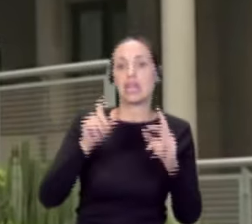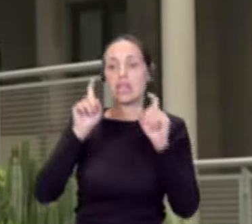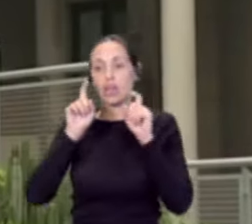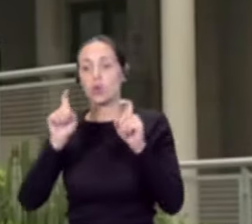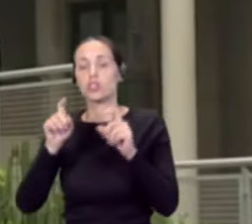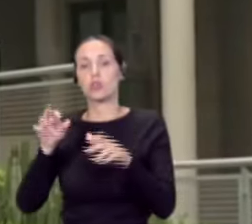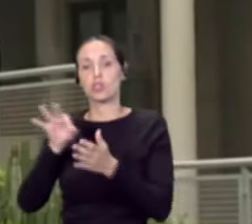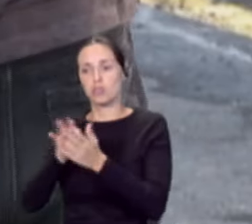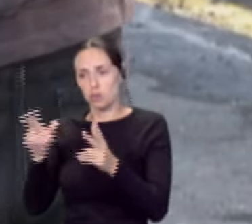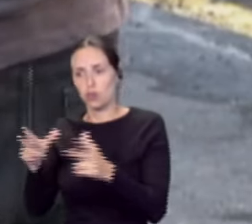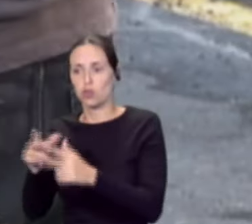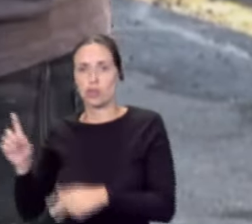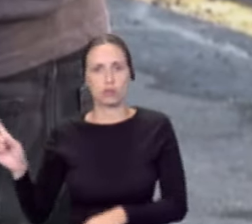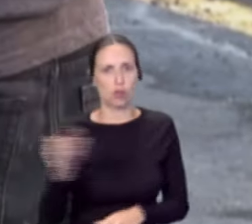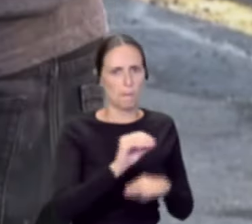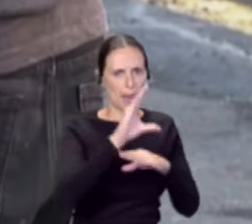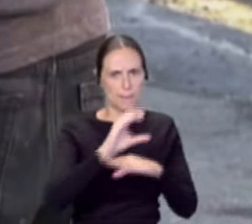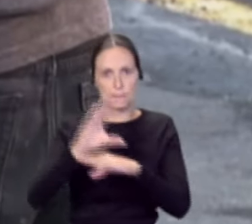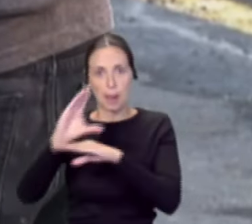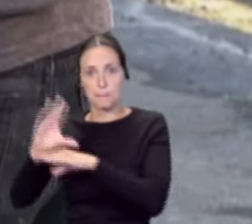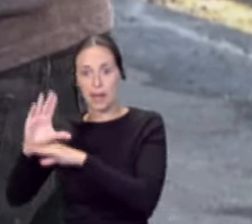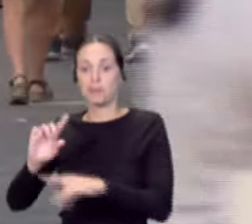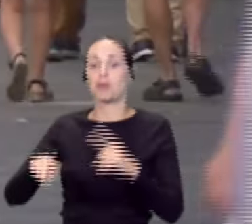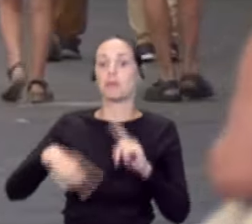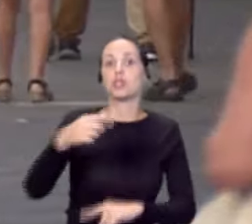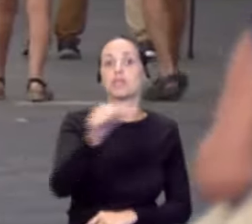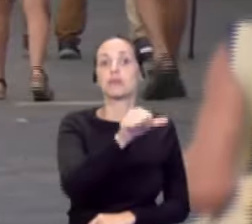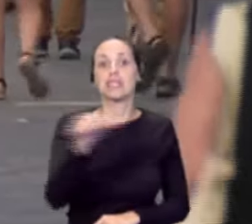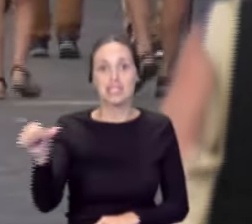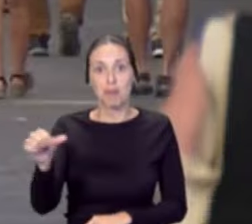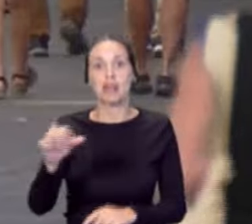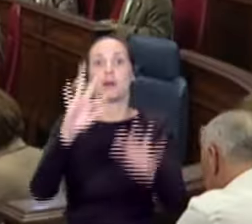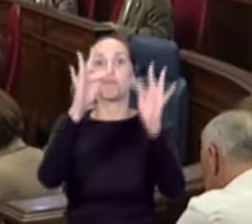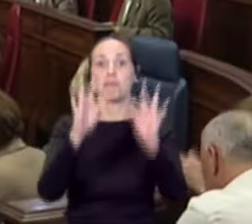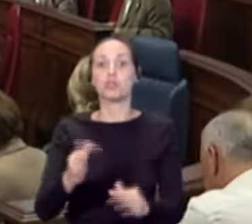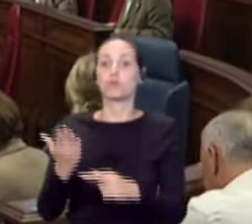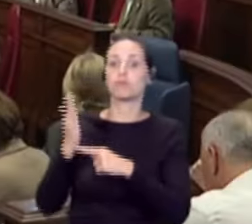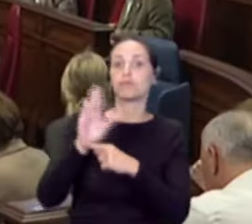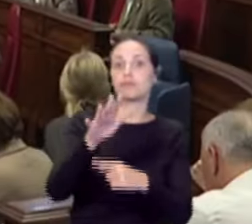sociales. La semana que viene los presupuestos llegarán al Parlamento.